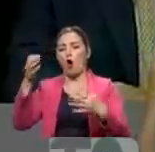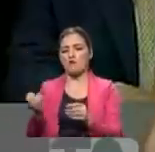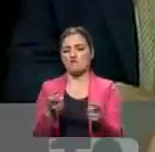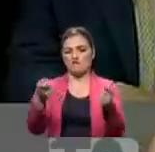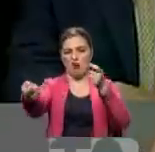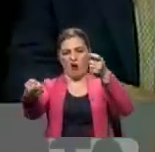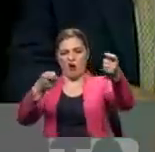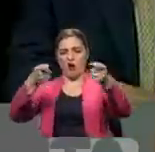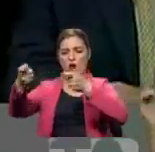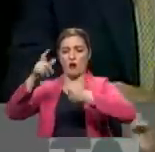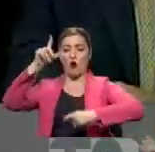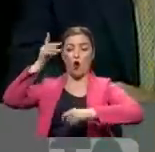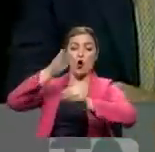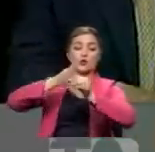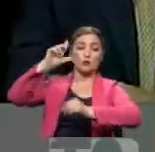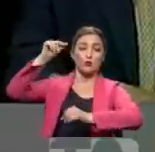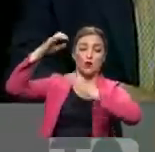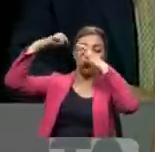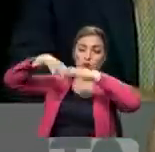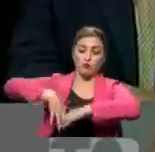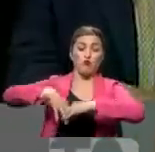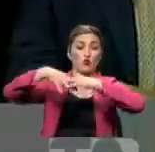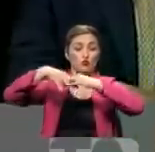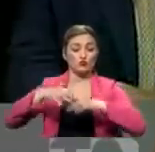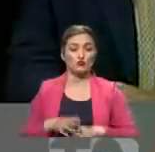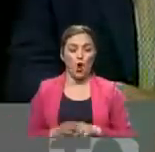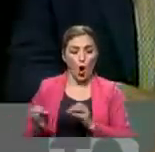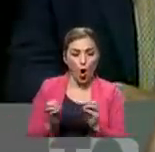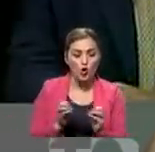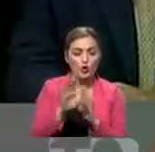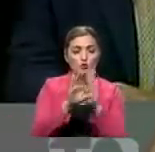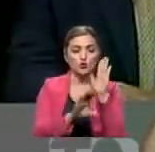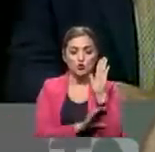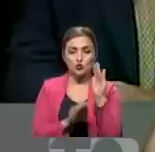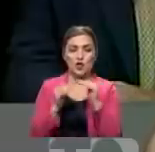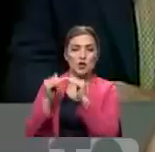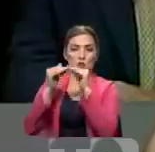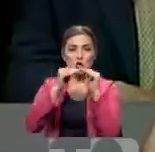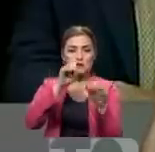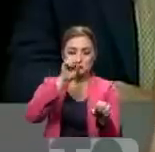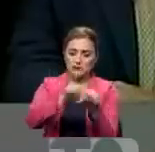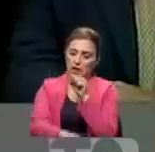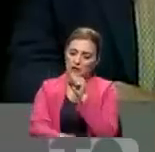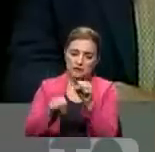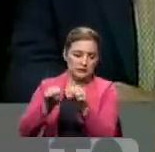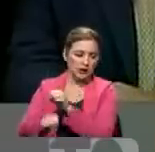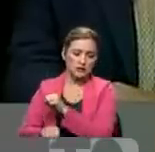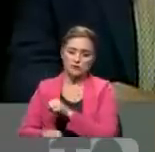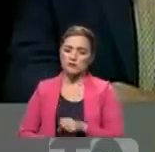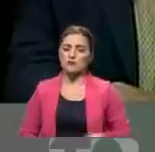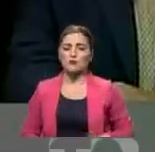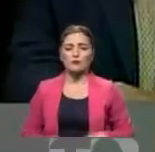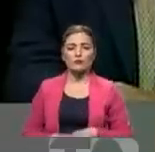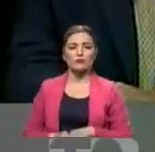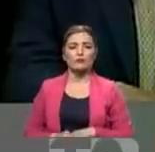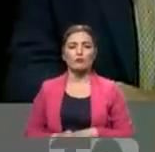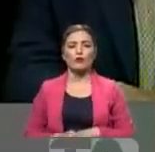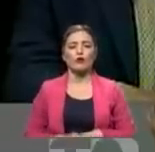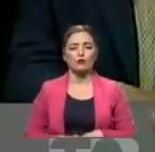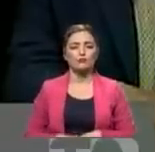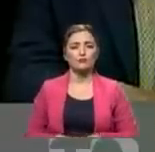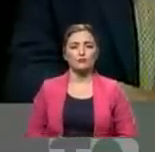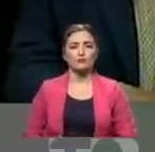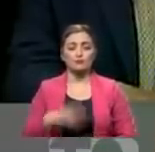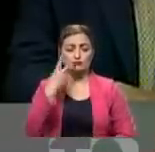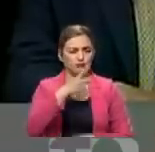organizada para desestabilizar el gobierno y romper el orden constituido, romper el orden democrático. En las imágenes